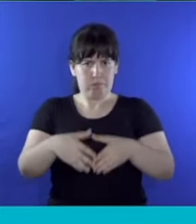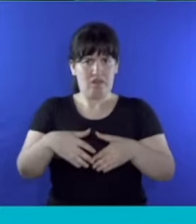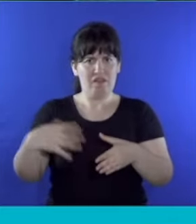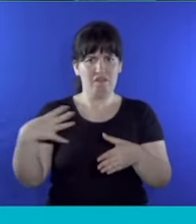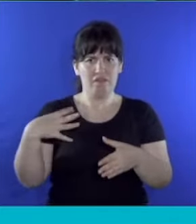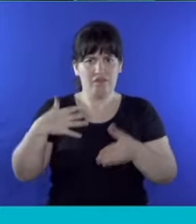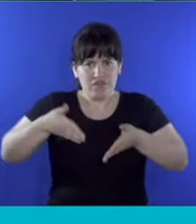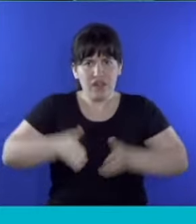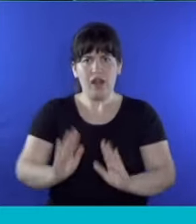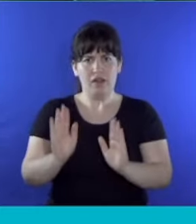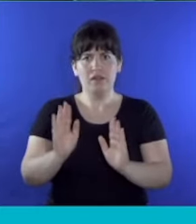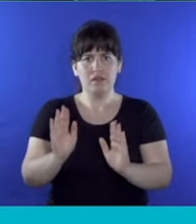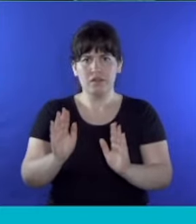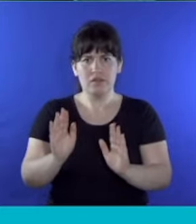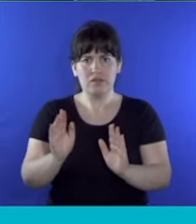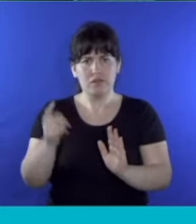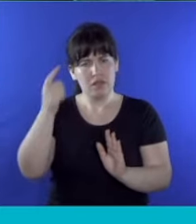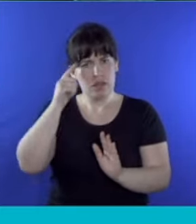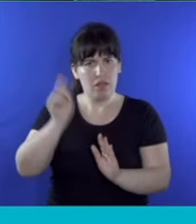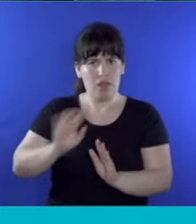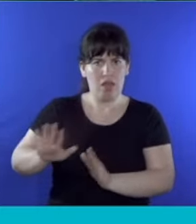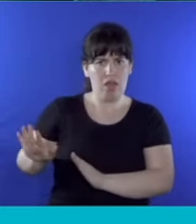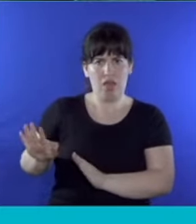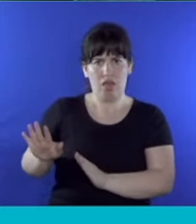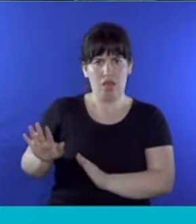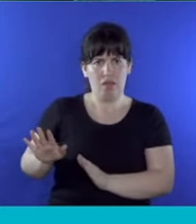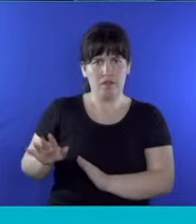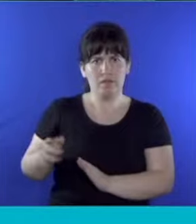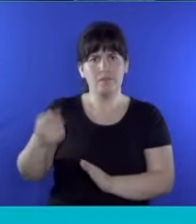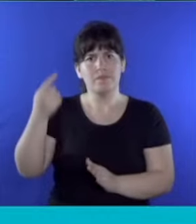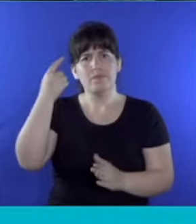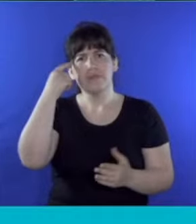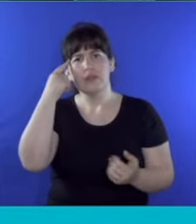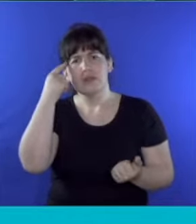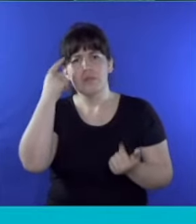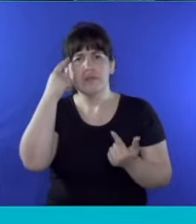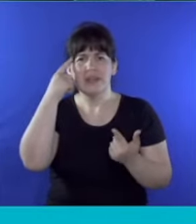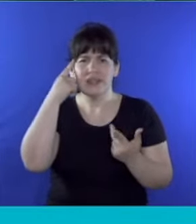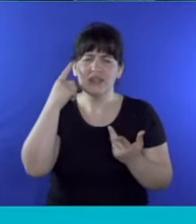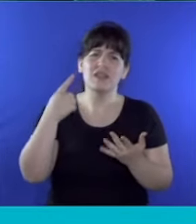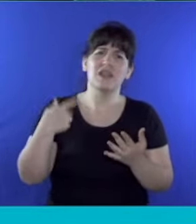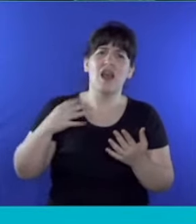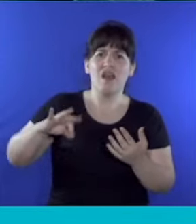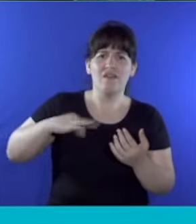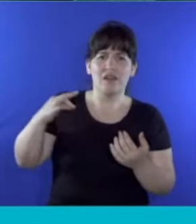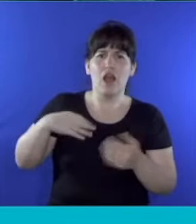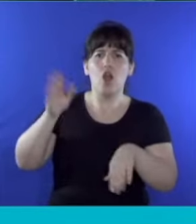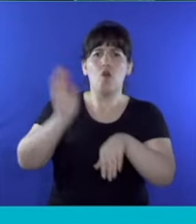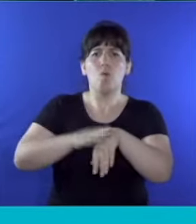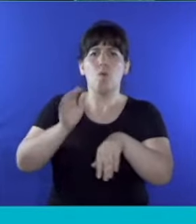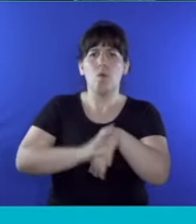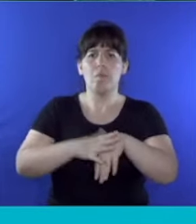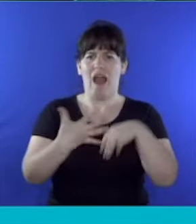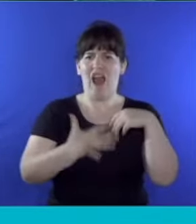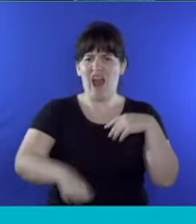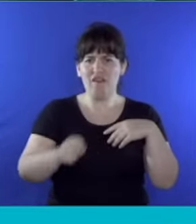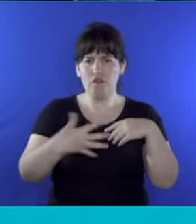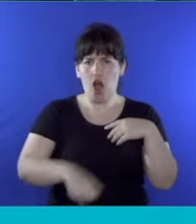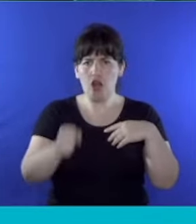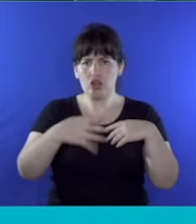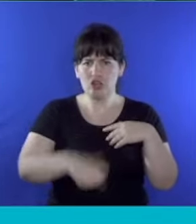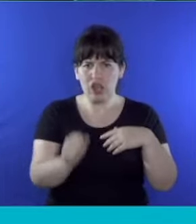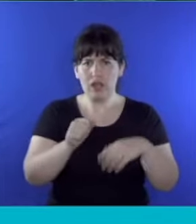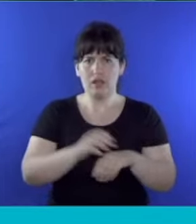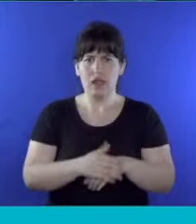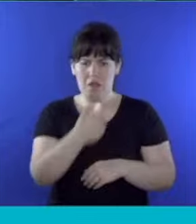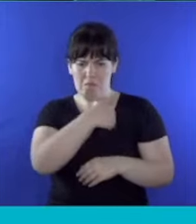un camino en este plano y no pensar en todas esas vidas que se cobra año tras año el aborto, básicamente el asesinato de la